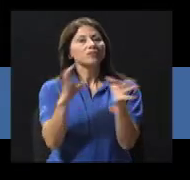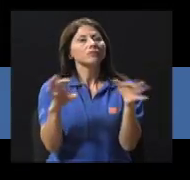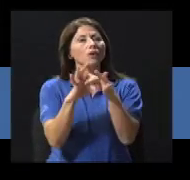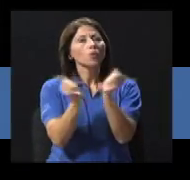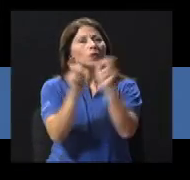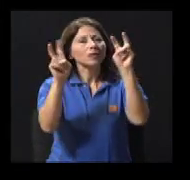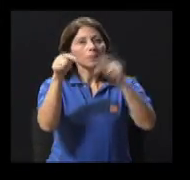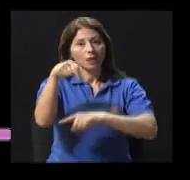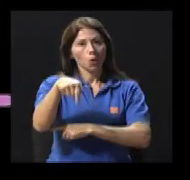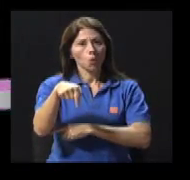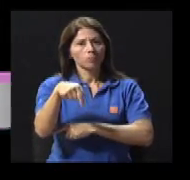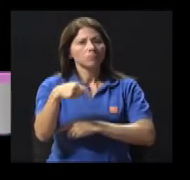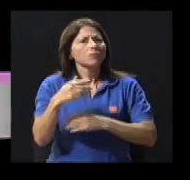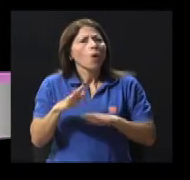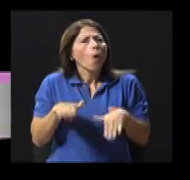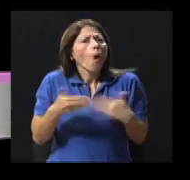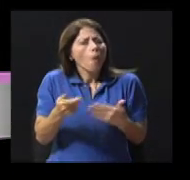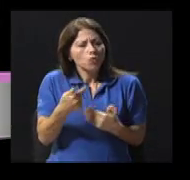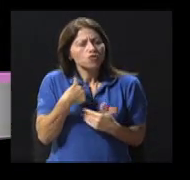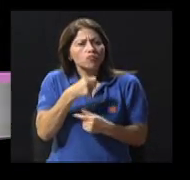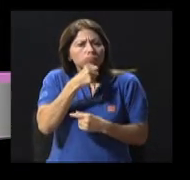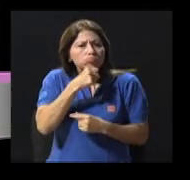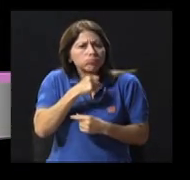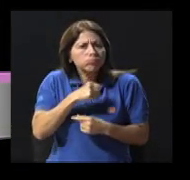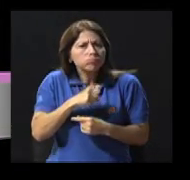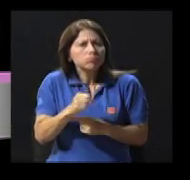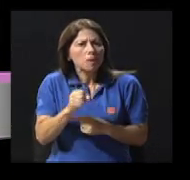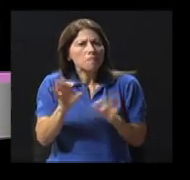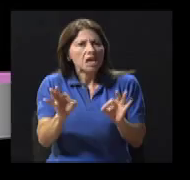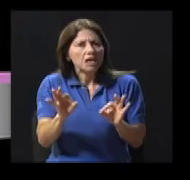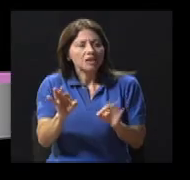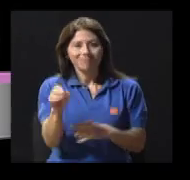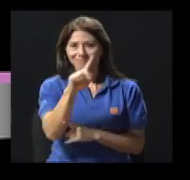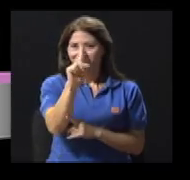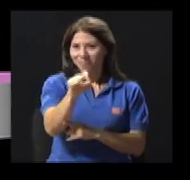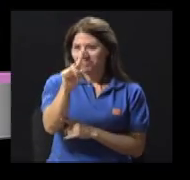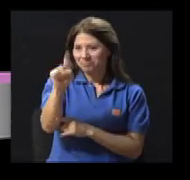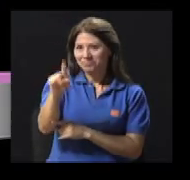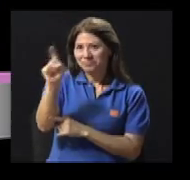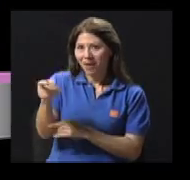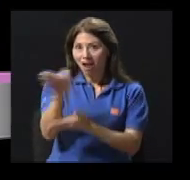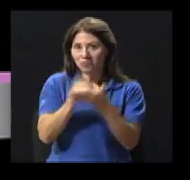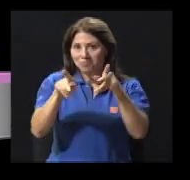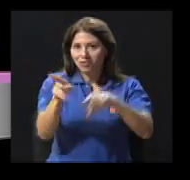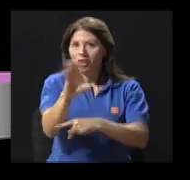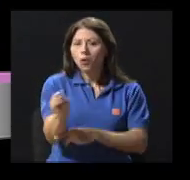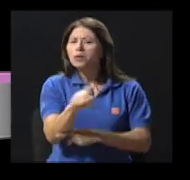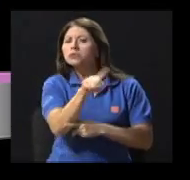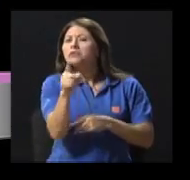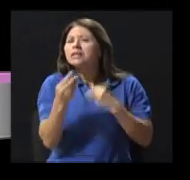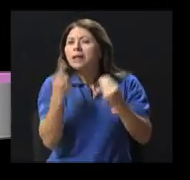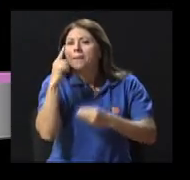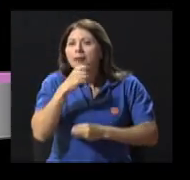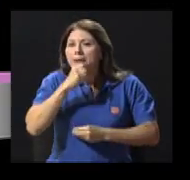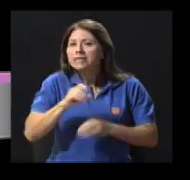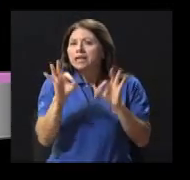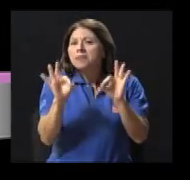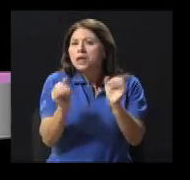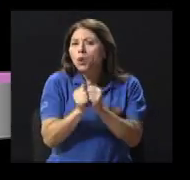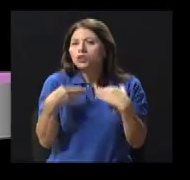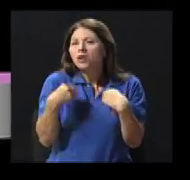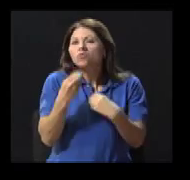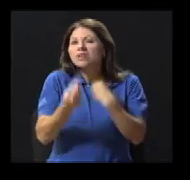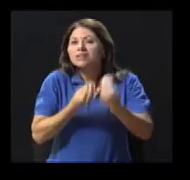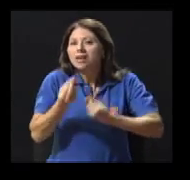A propósito del tema de hoy, de cómo envejecer bien, le preguntamos a algunos jóvenes sobre qué acciones están tomando para envejecer bien y con